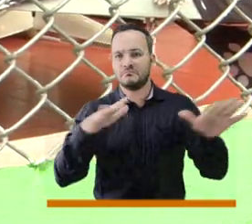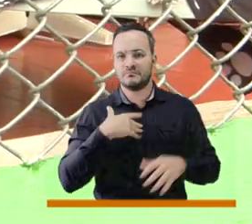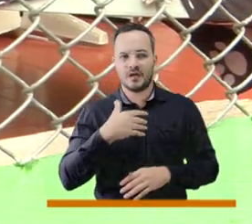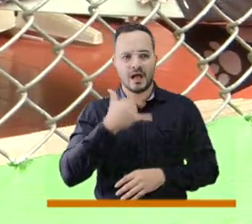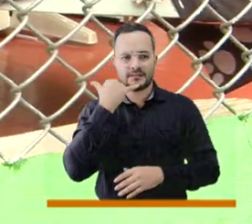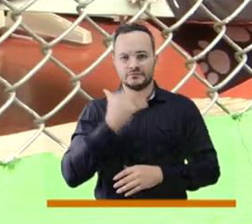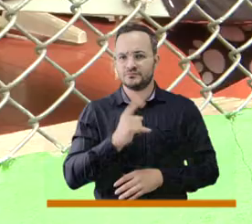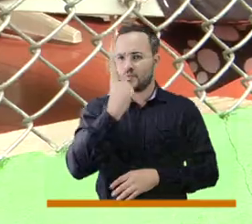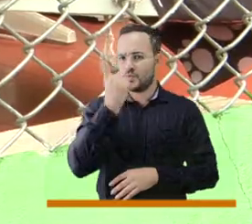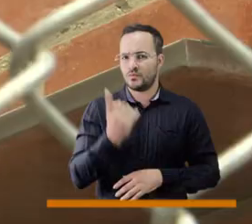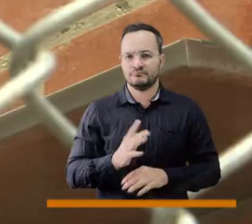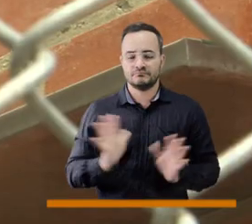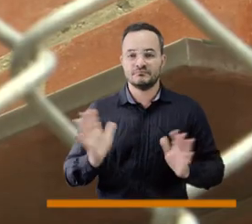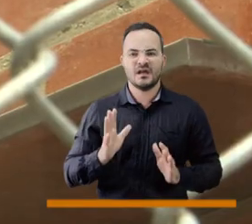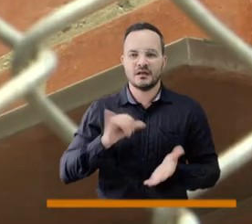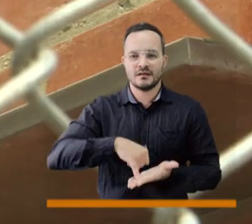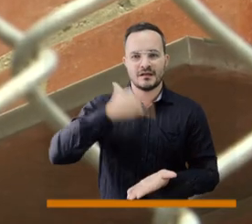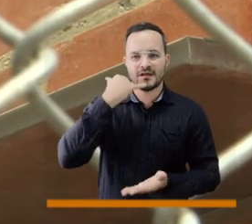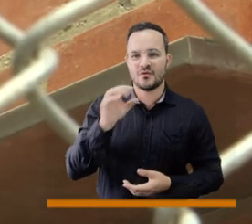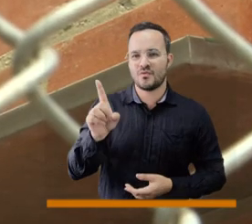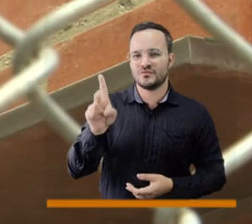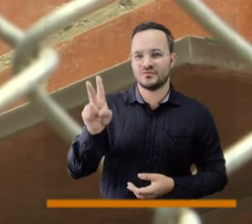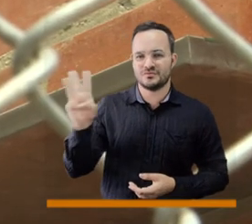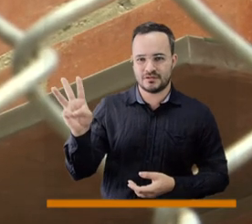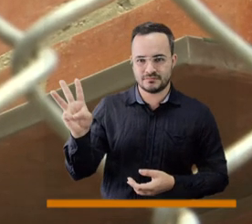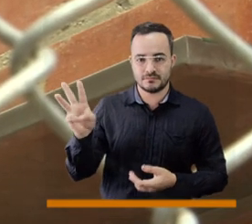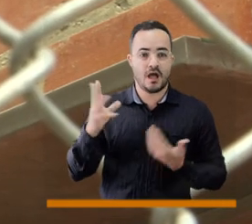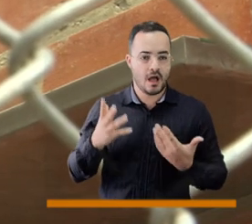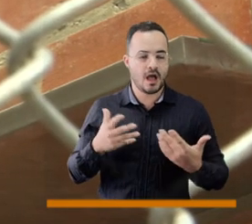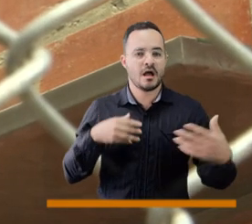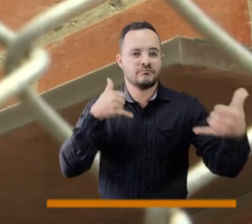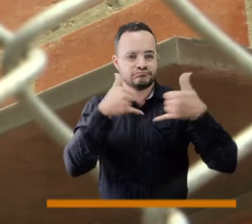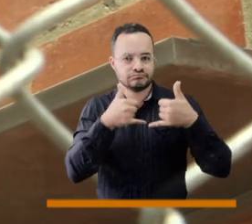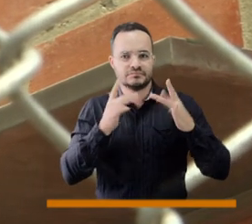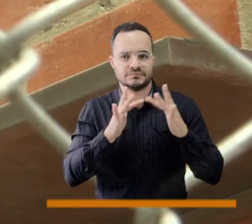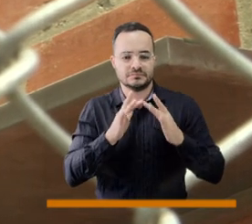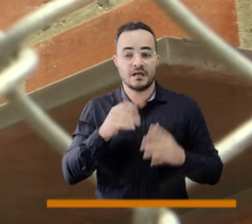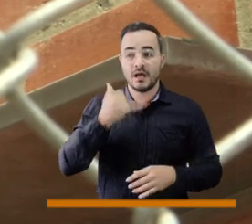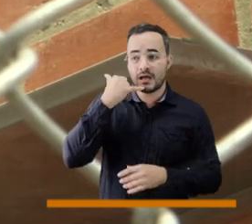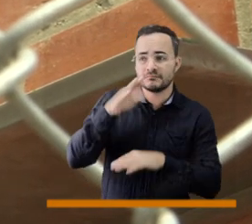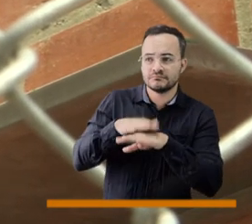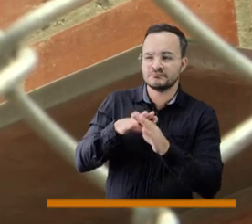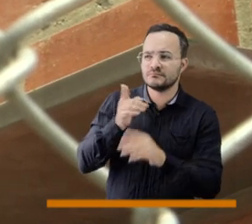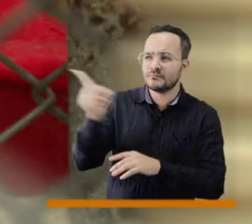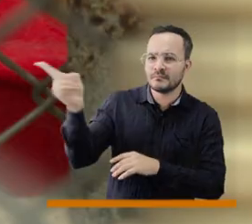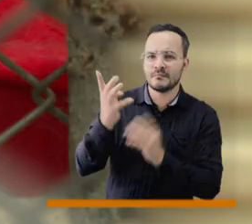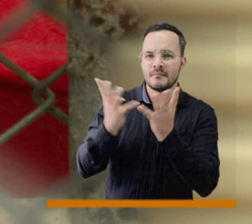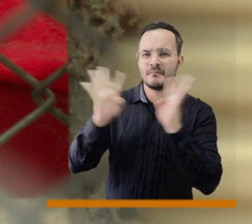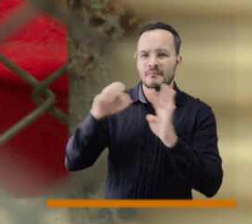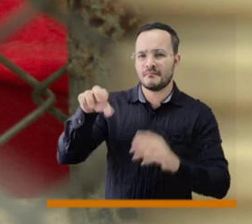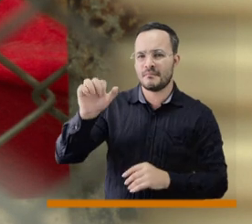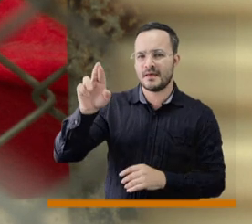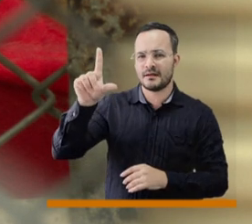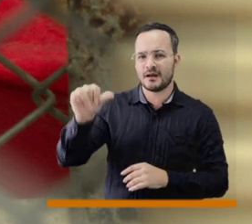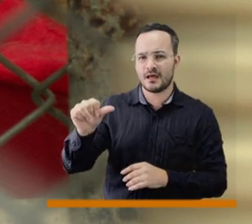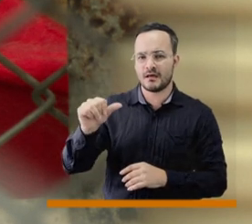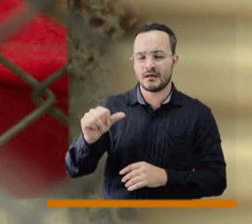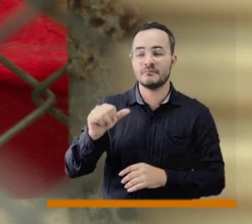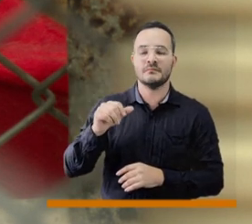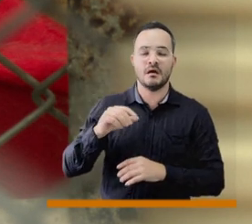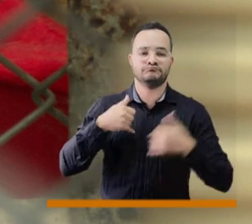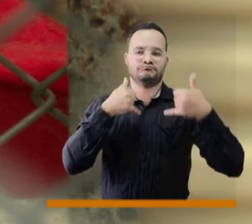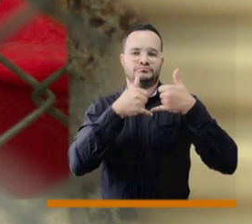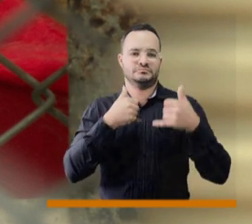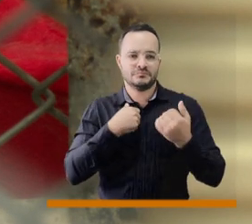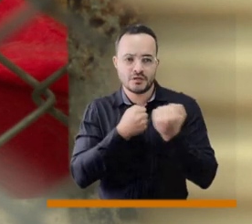única, que es el 123, en donde la gente se contacta y ya de ahí los dirigen para contactarnos a nosotros y hacer el rescate del